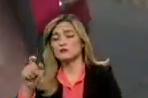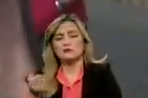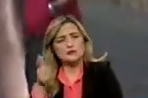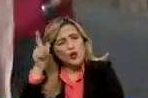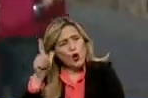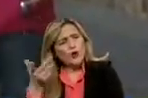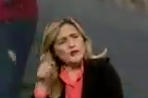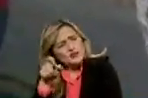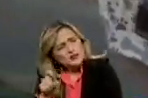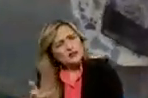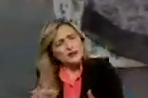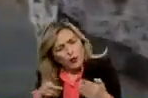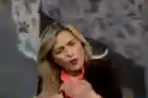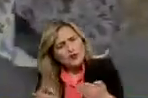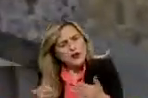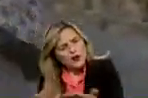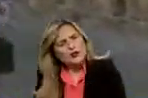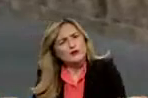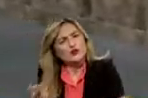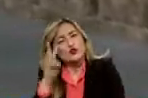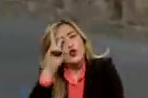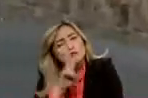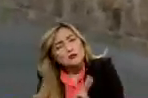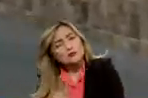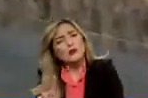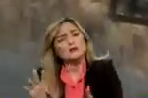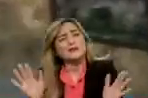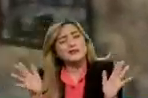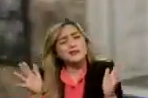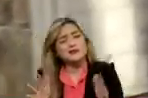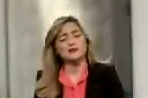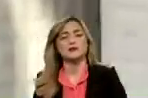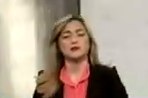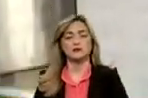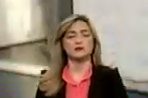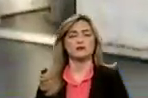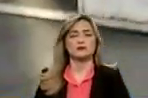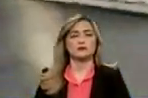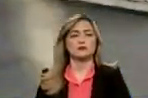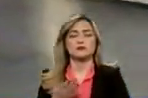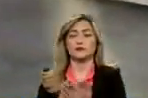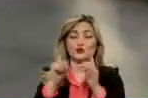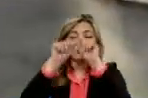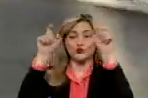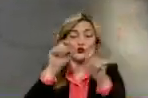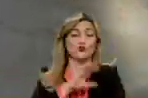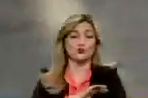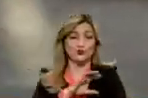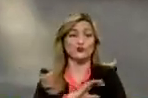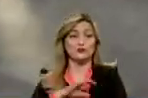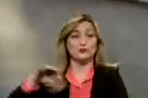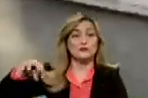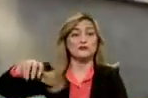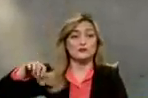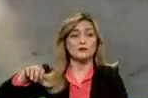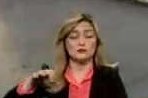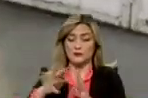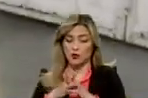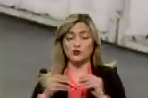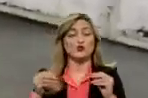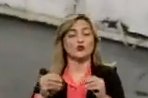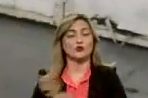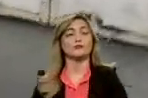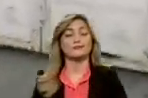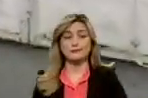que no hay agua, nos cortan. Hasta 2 semanas hemos pasado sin agua. Entonces exigimos a la empresa municipal de agua potable que nos solucione el